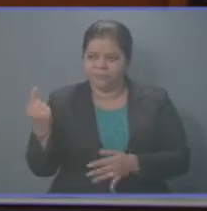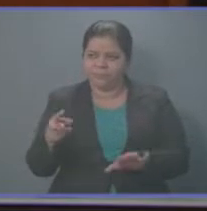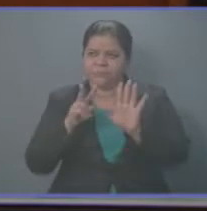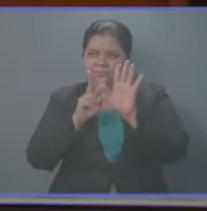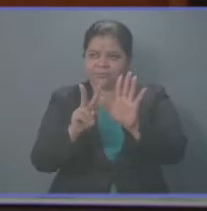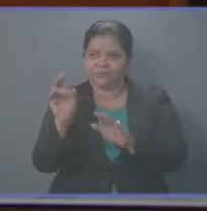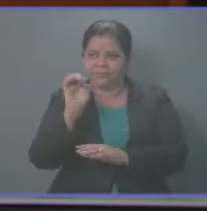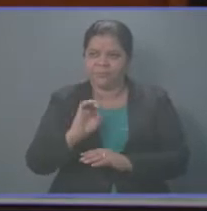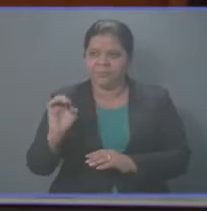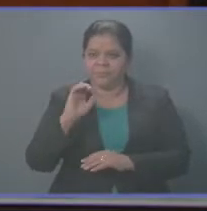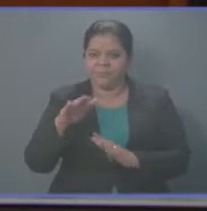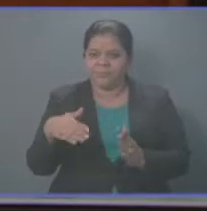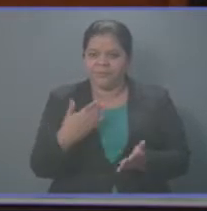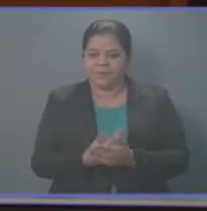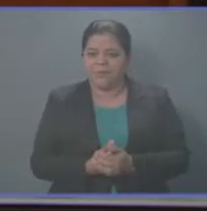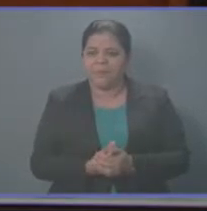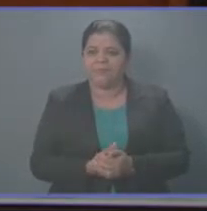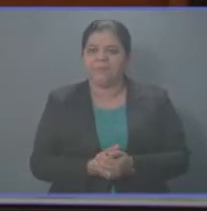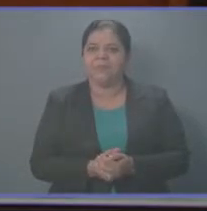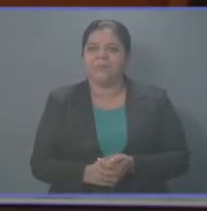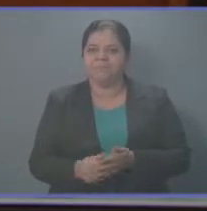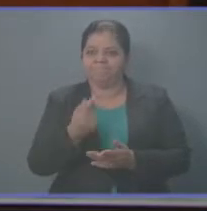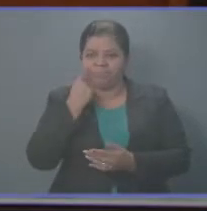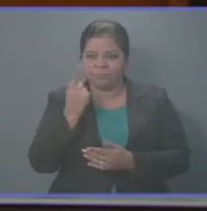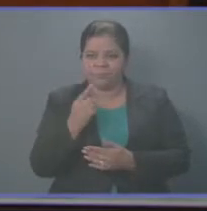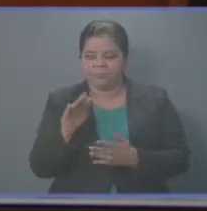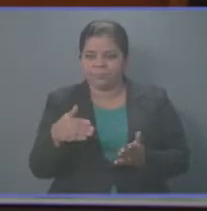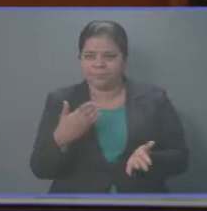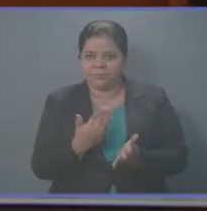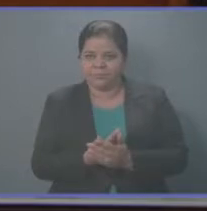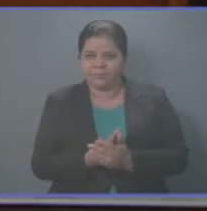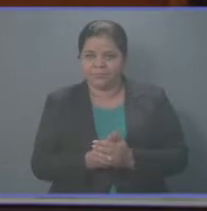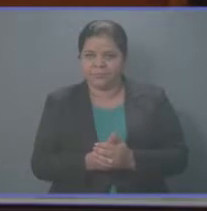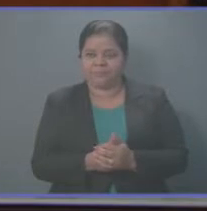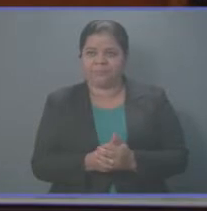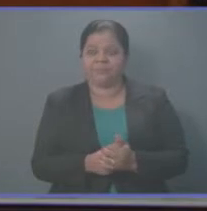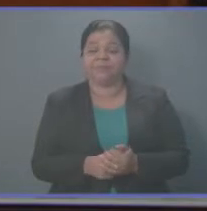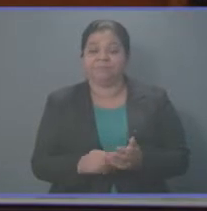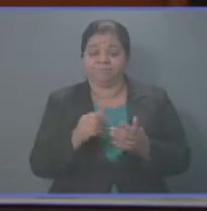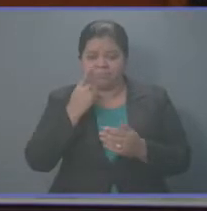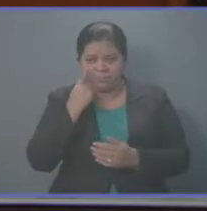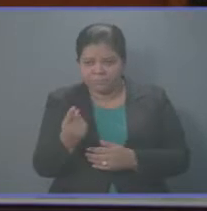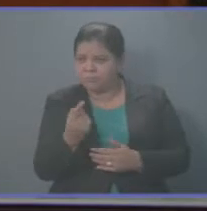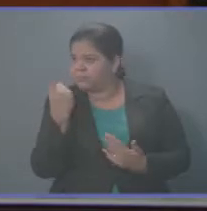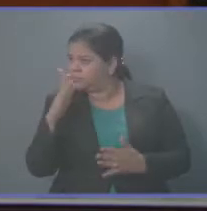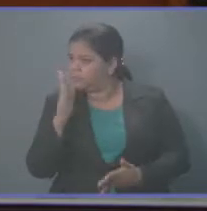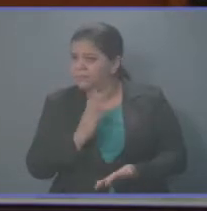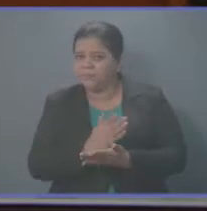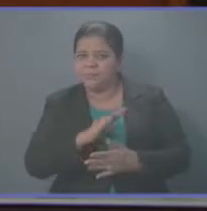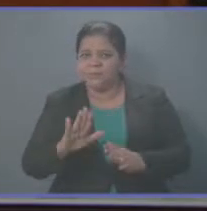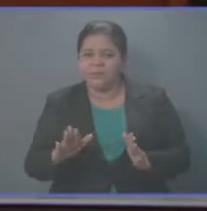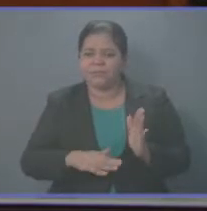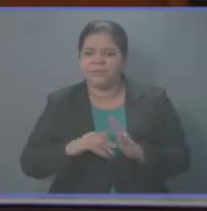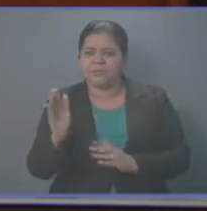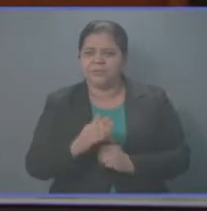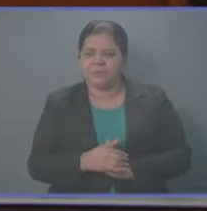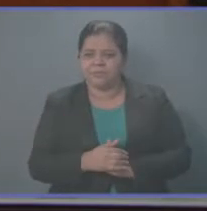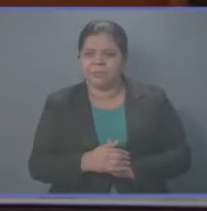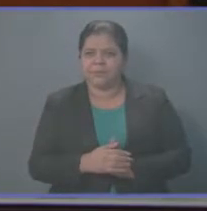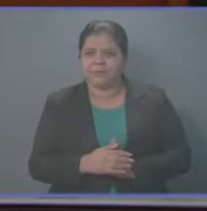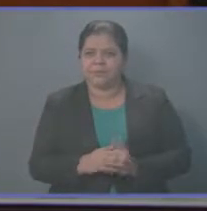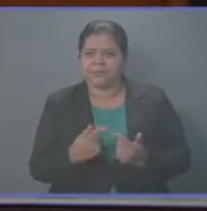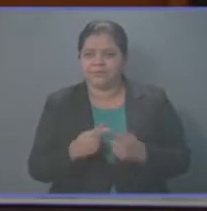enero. Los van a recibir con esa noticia de fin de año. Mire, maestro, usted hasta aquí llegó. Salud, salud, que le